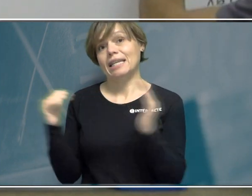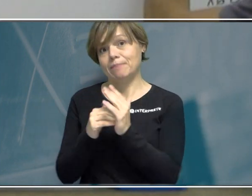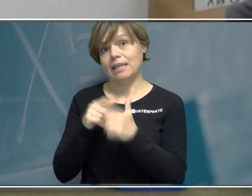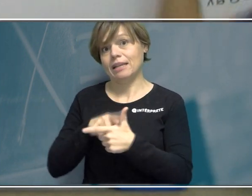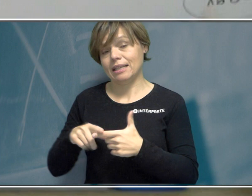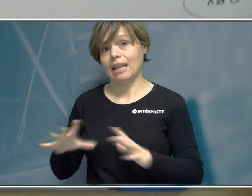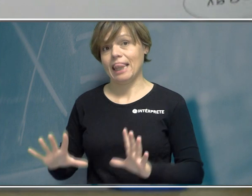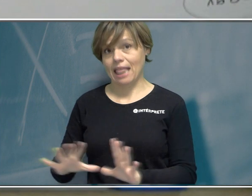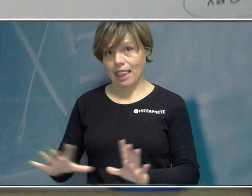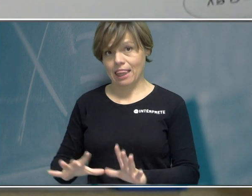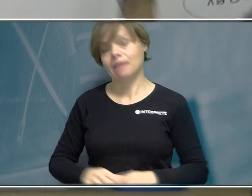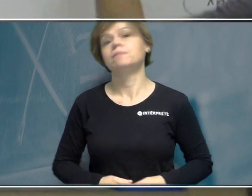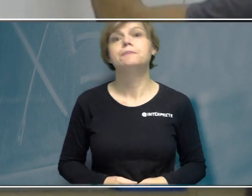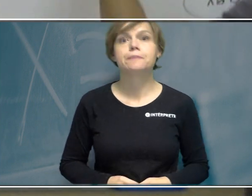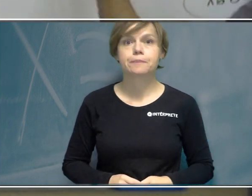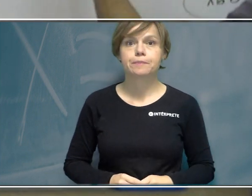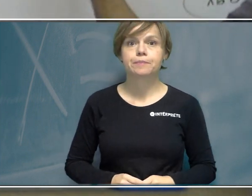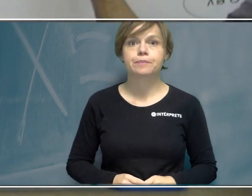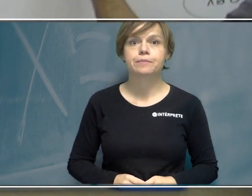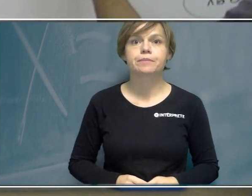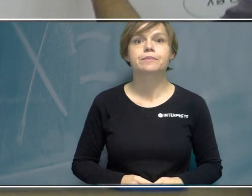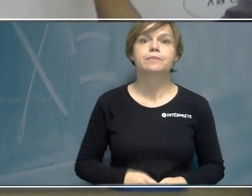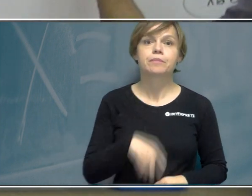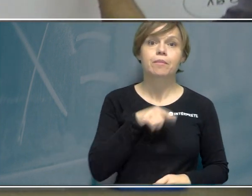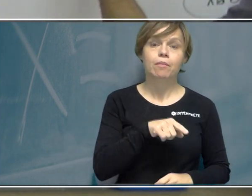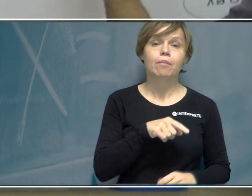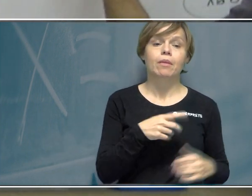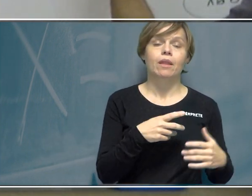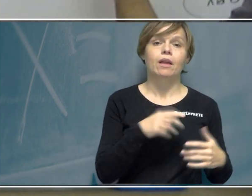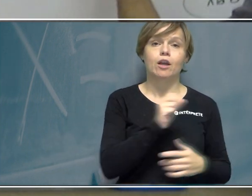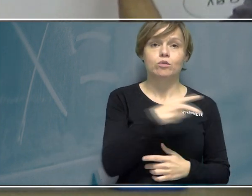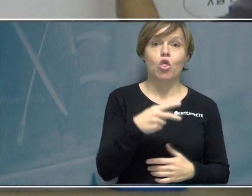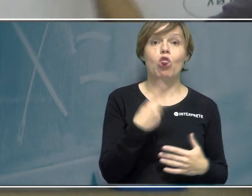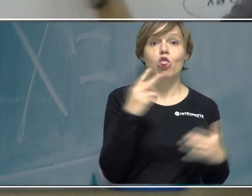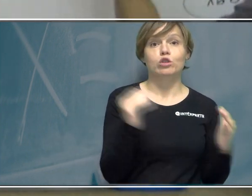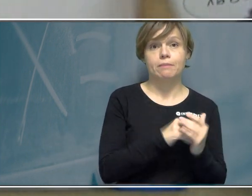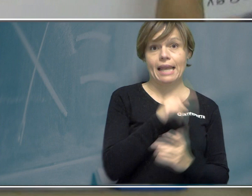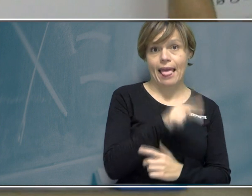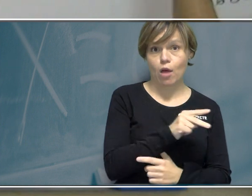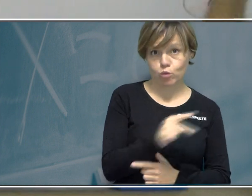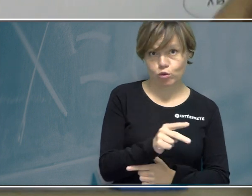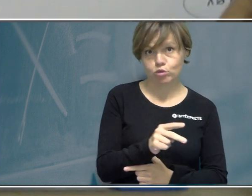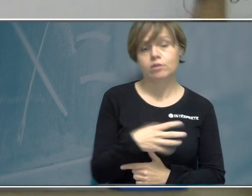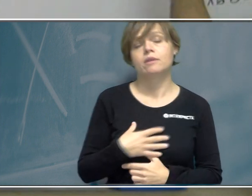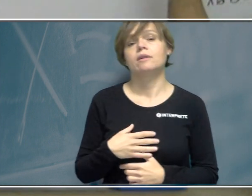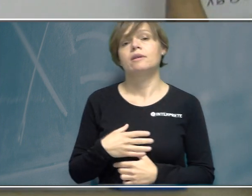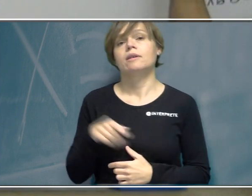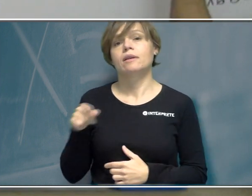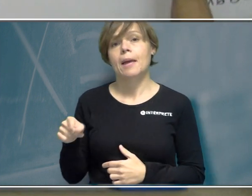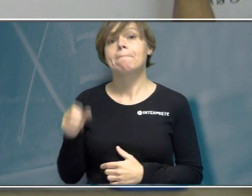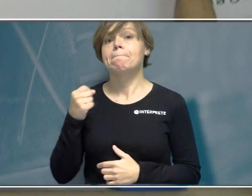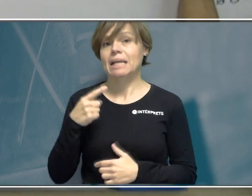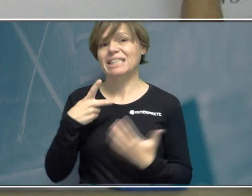16.000 partido entre 10. 16.000 entre 8 son 2.000 euros y 16.000 entre 10